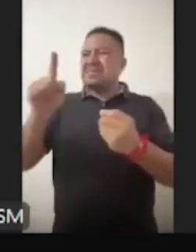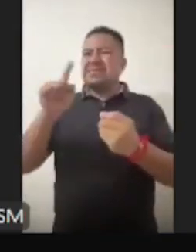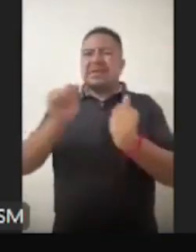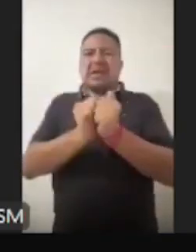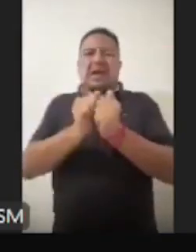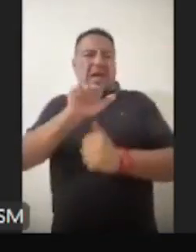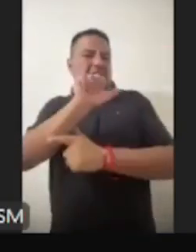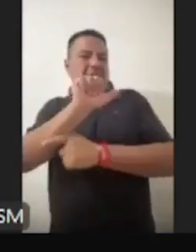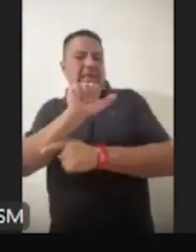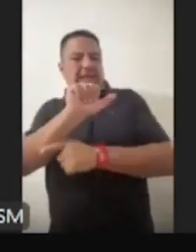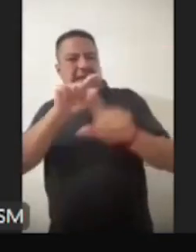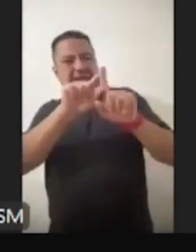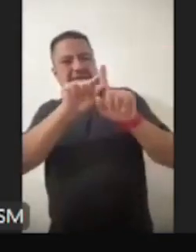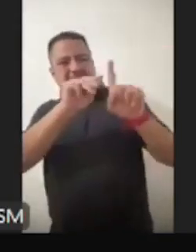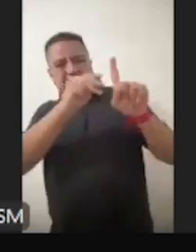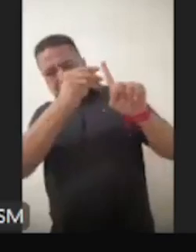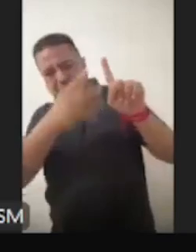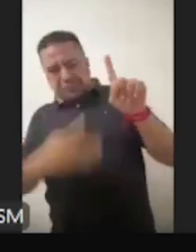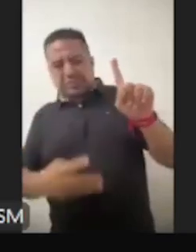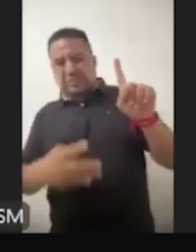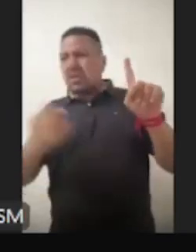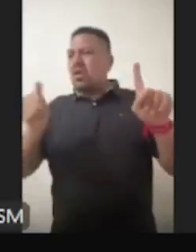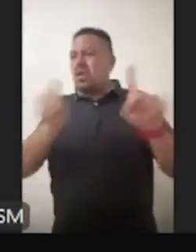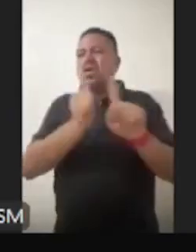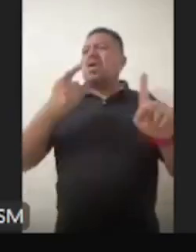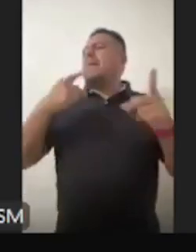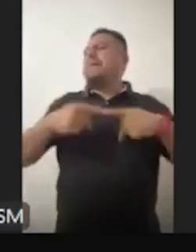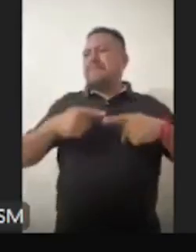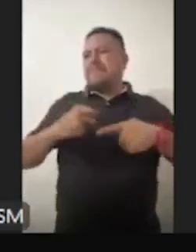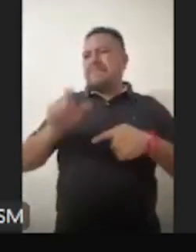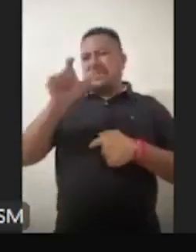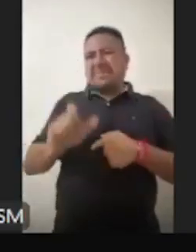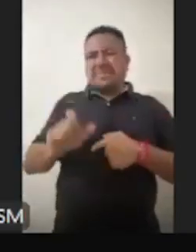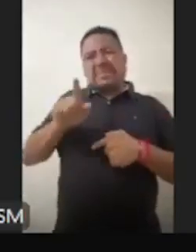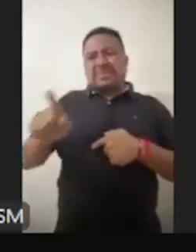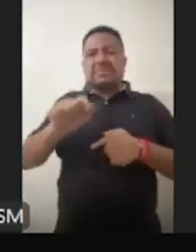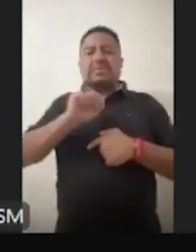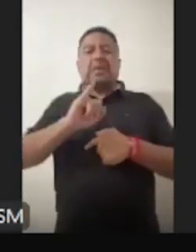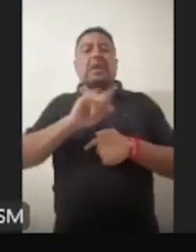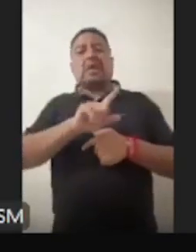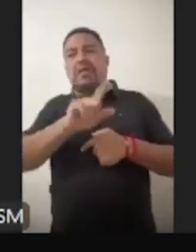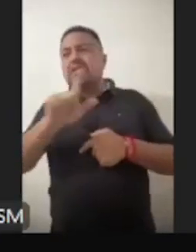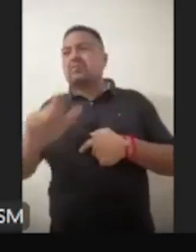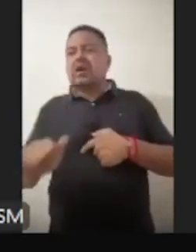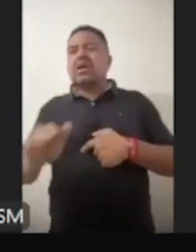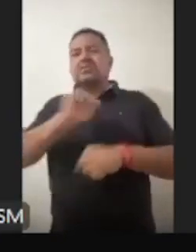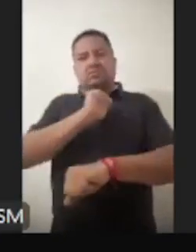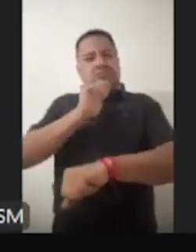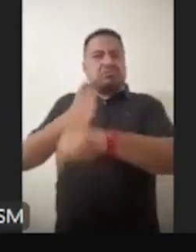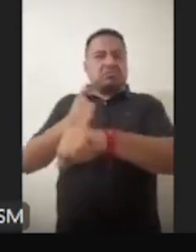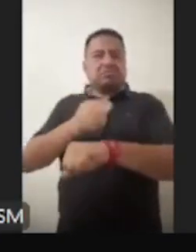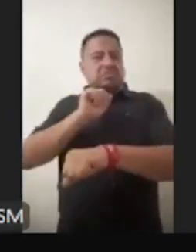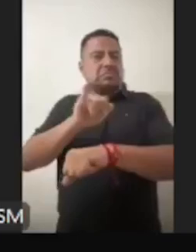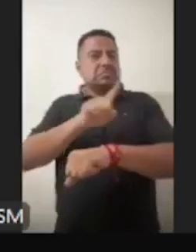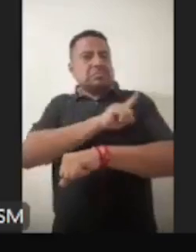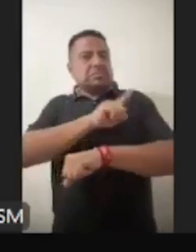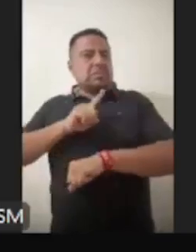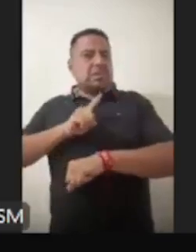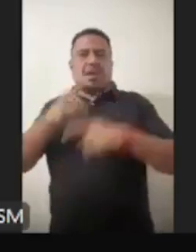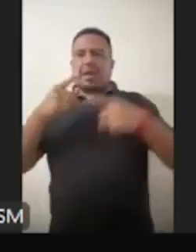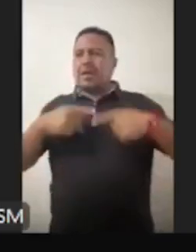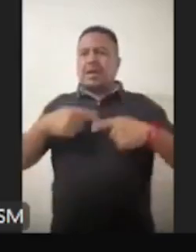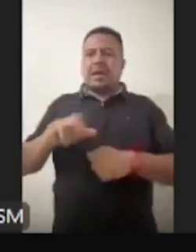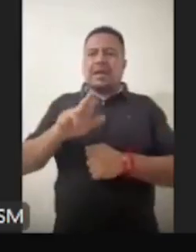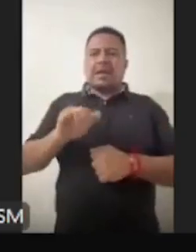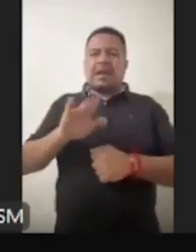A, fueron desplegados por los sujetos señalados por la quejosa. En consecuencia, se amonesta públicamente al ciudadano Rafael